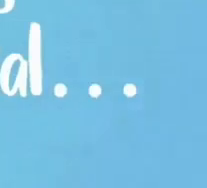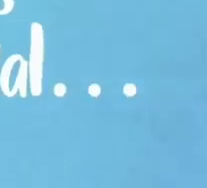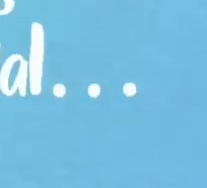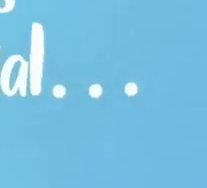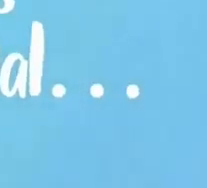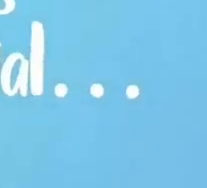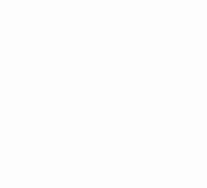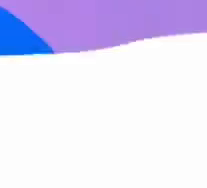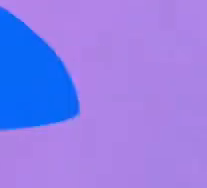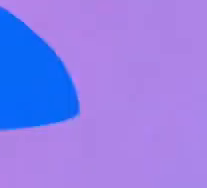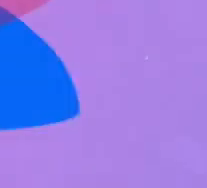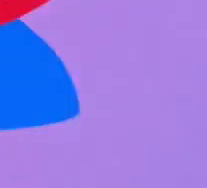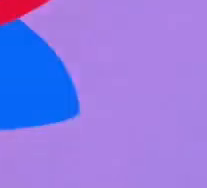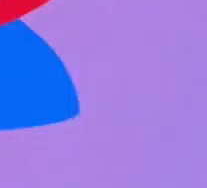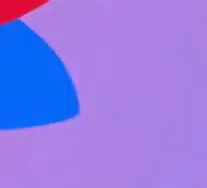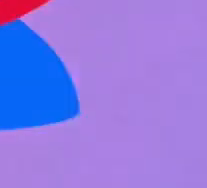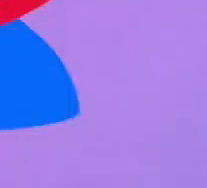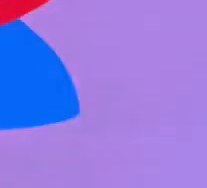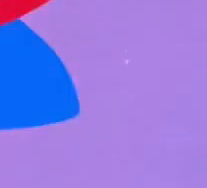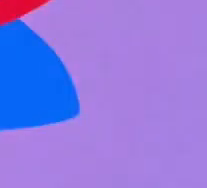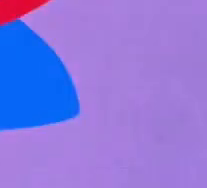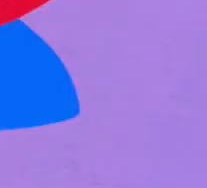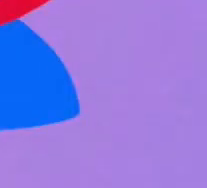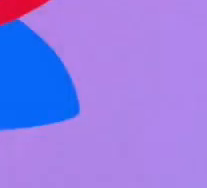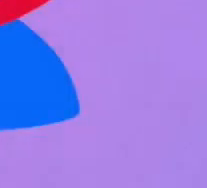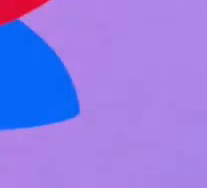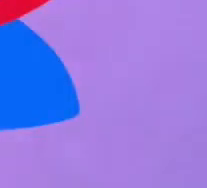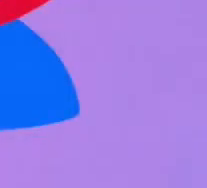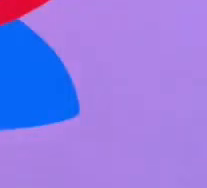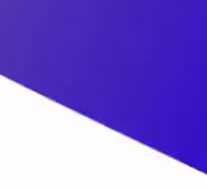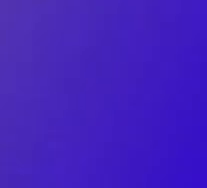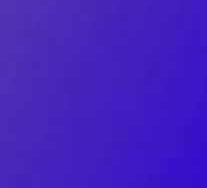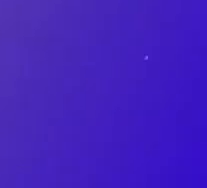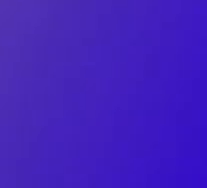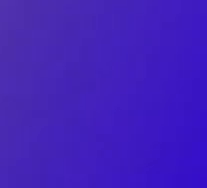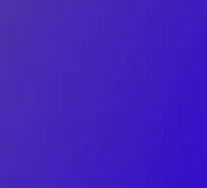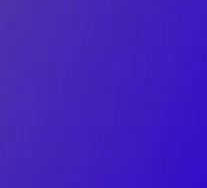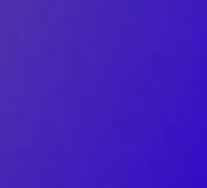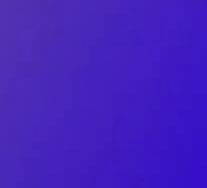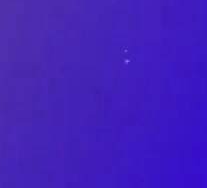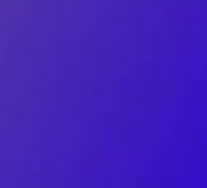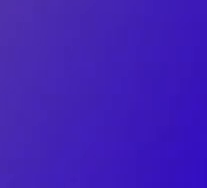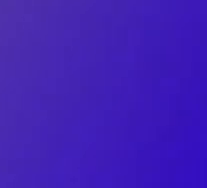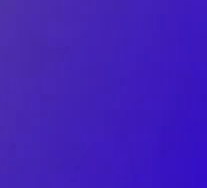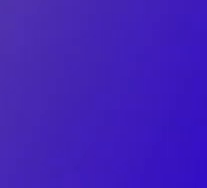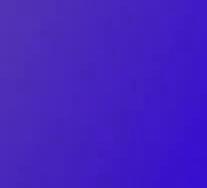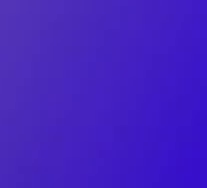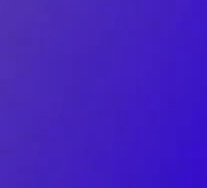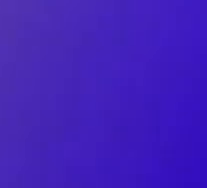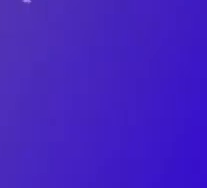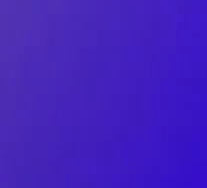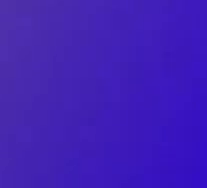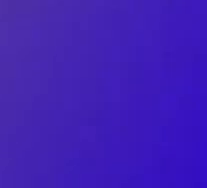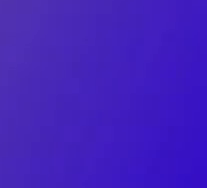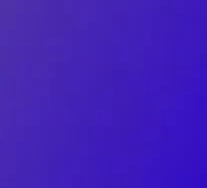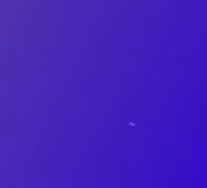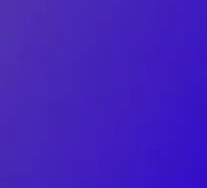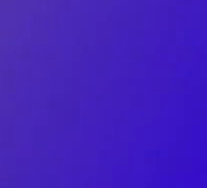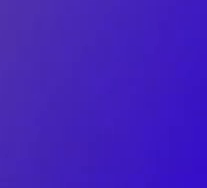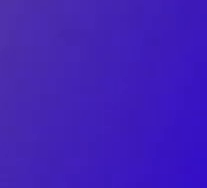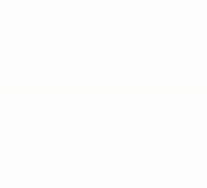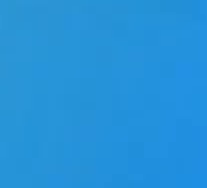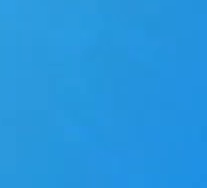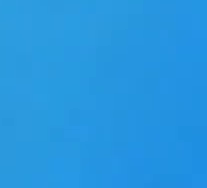antibacterial. Evita tocar ojos, nariz y boca. Al toser o estornudar, debes cubrirte con el